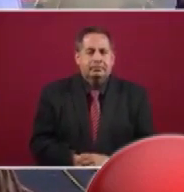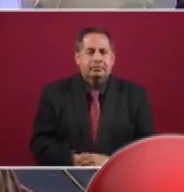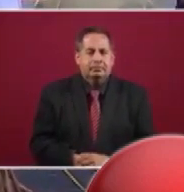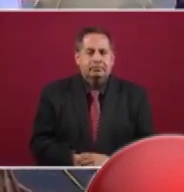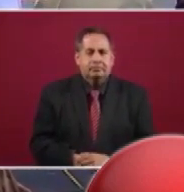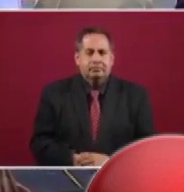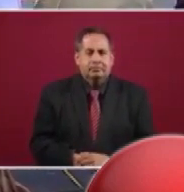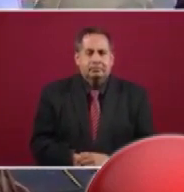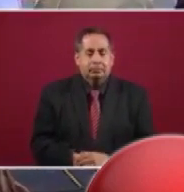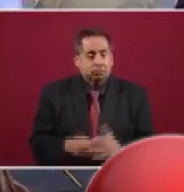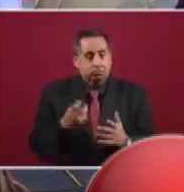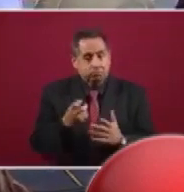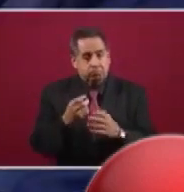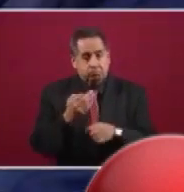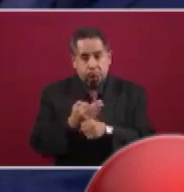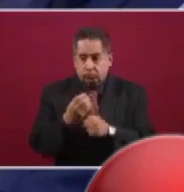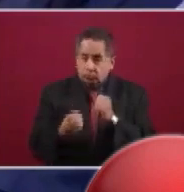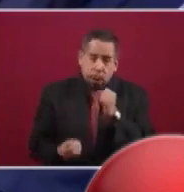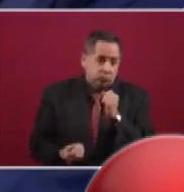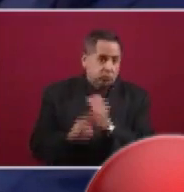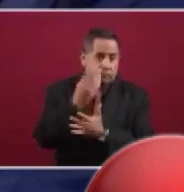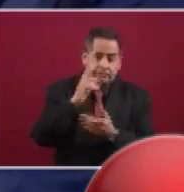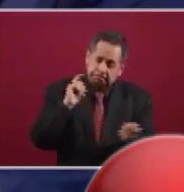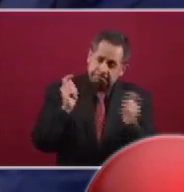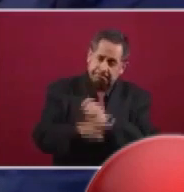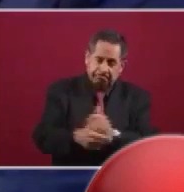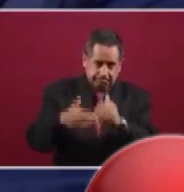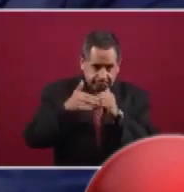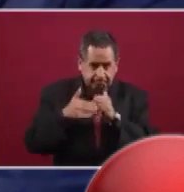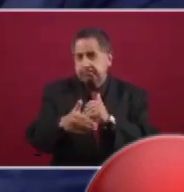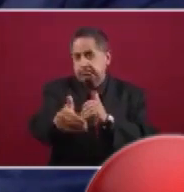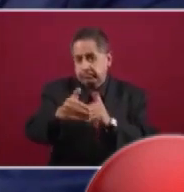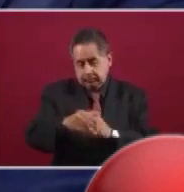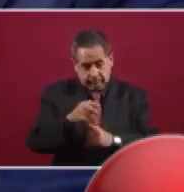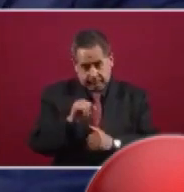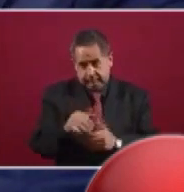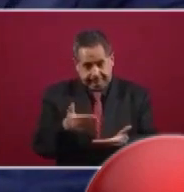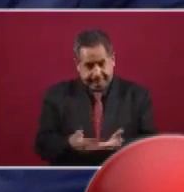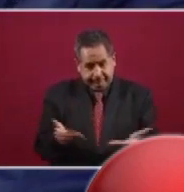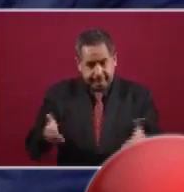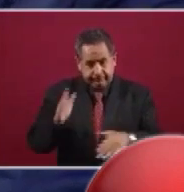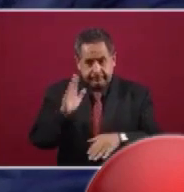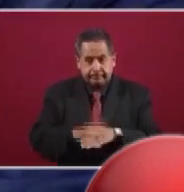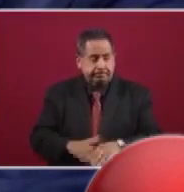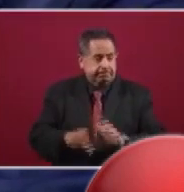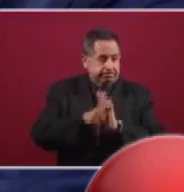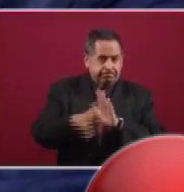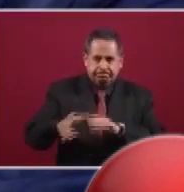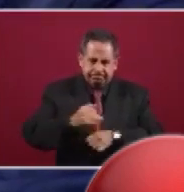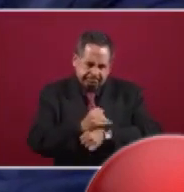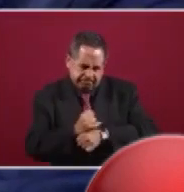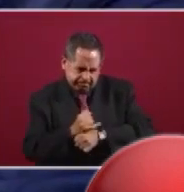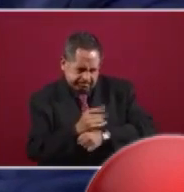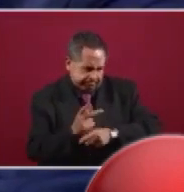Por eso estamos viviendo una etapa nueva, porque ahora sí hay más periodismo de